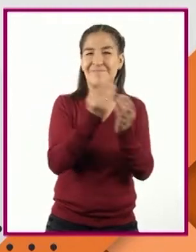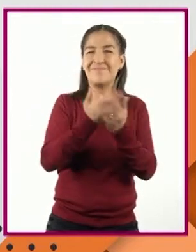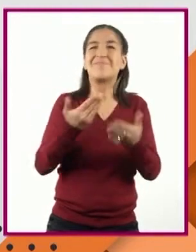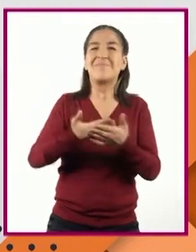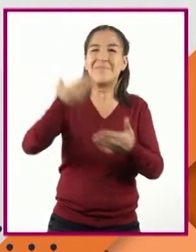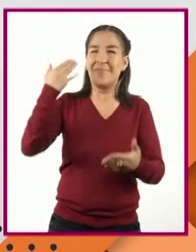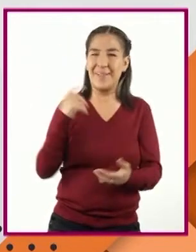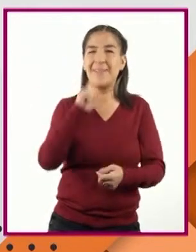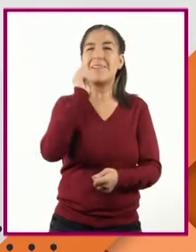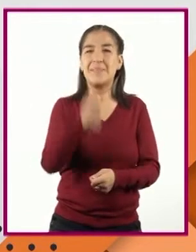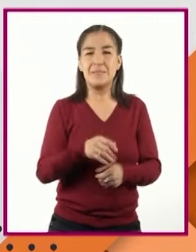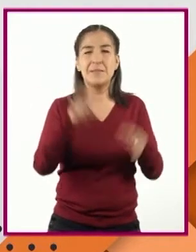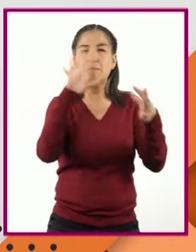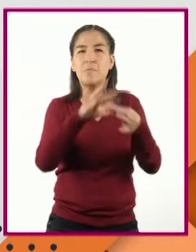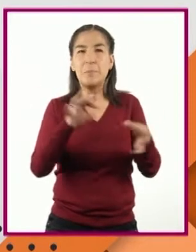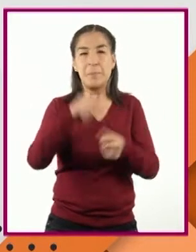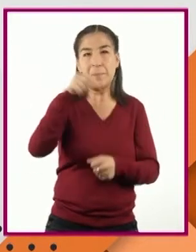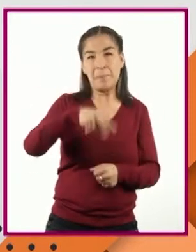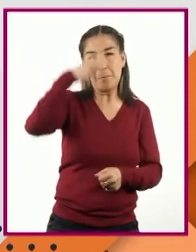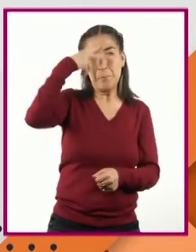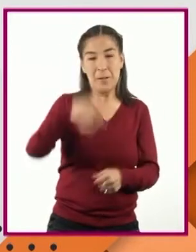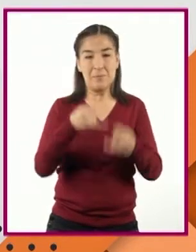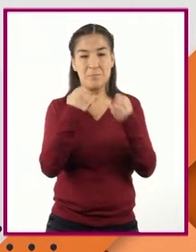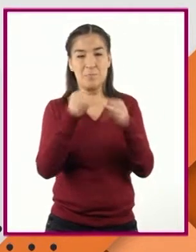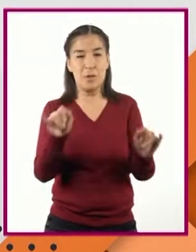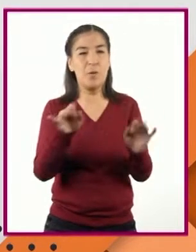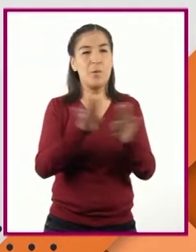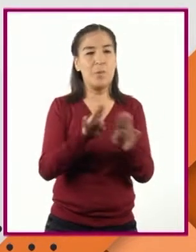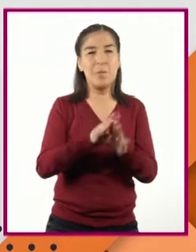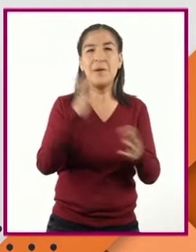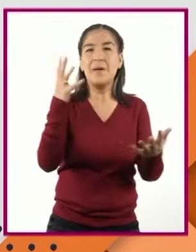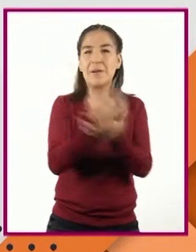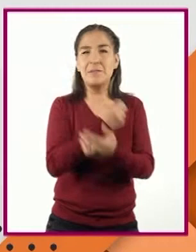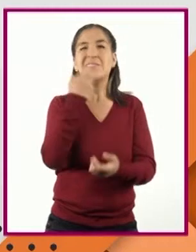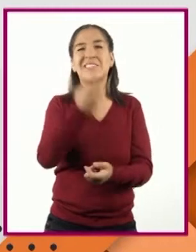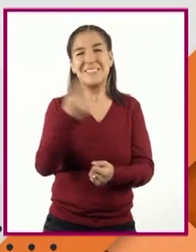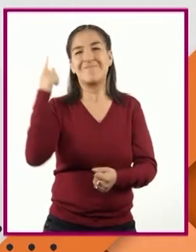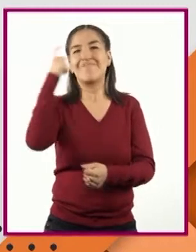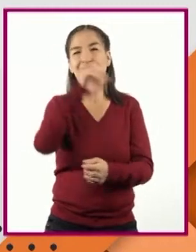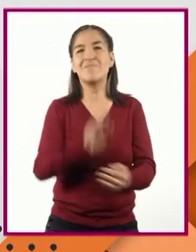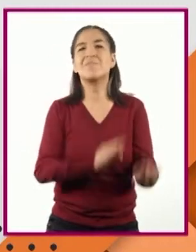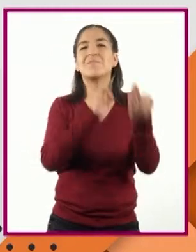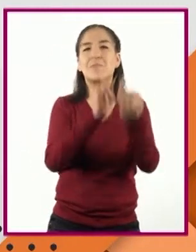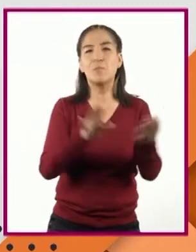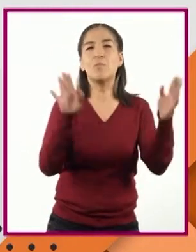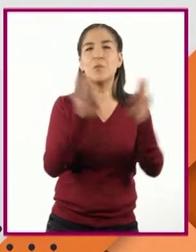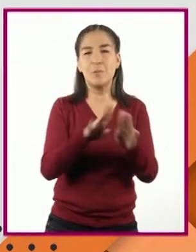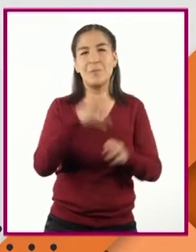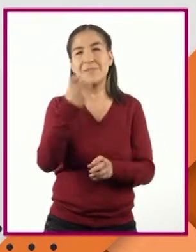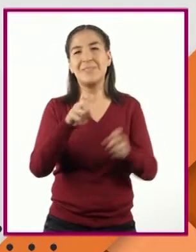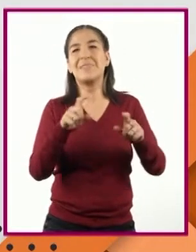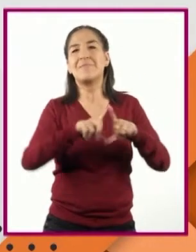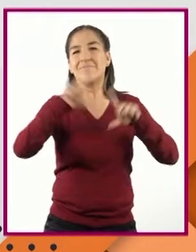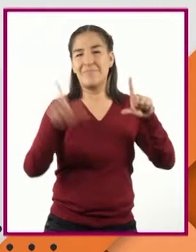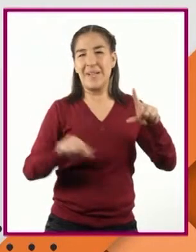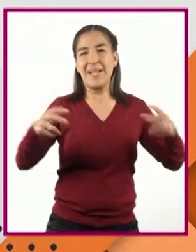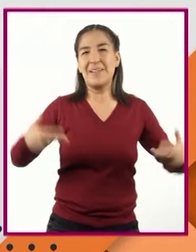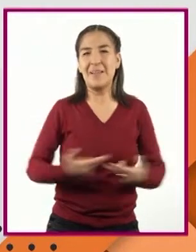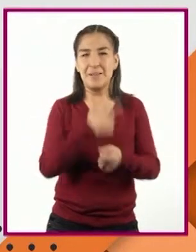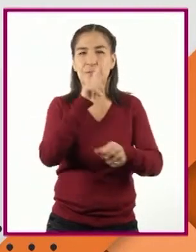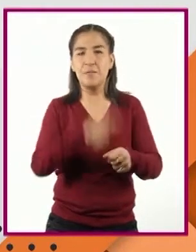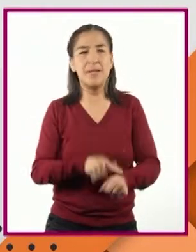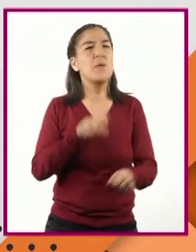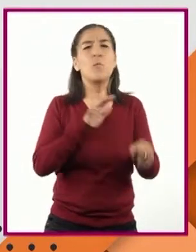pasadas, una vez que México logró su independencia, tuvo que enfrentar varios retos para consolidarse como una nación. Uno de los